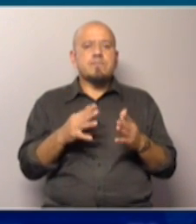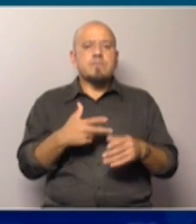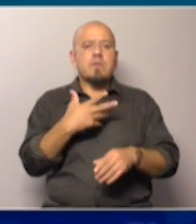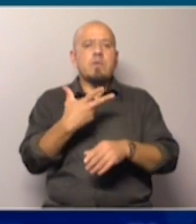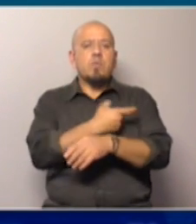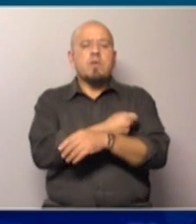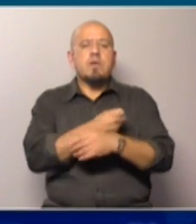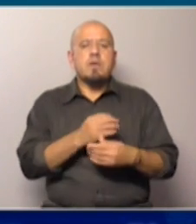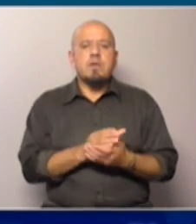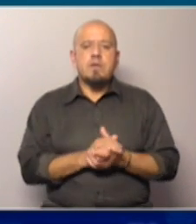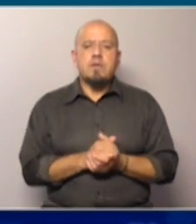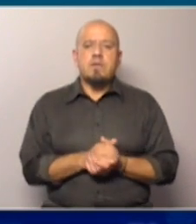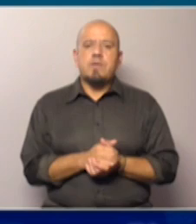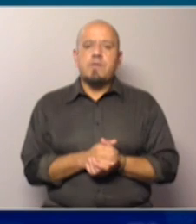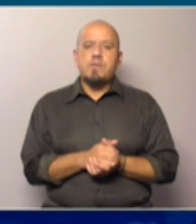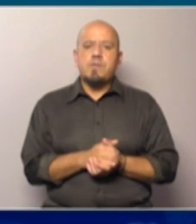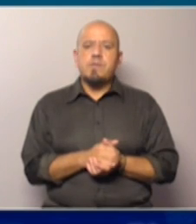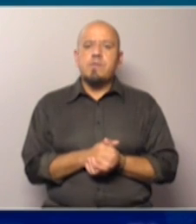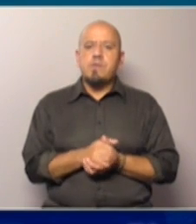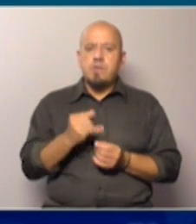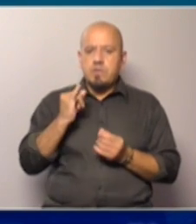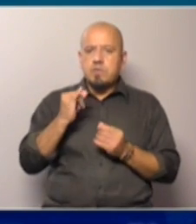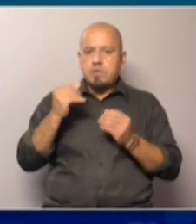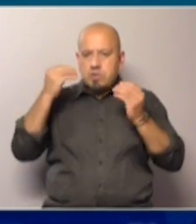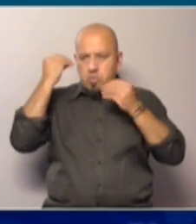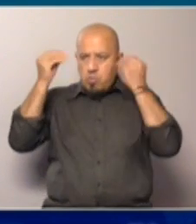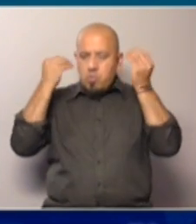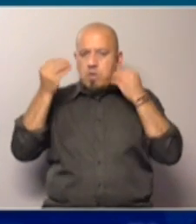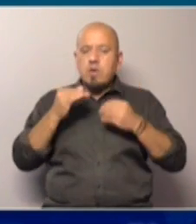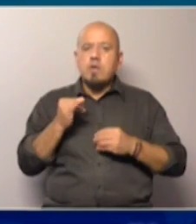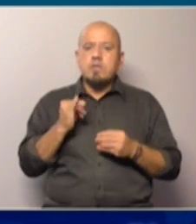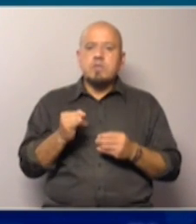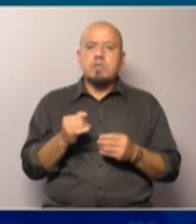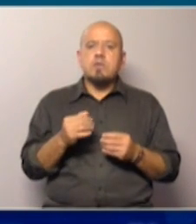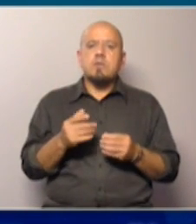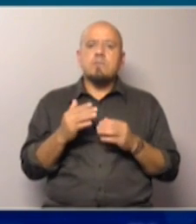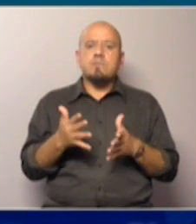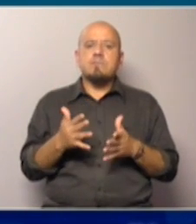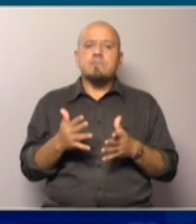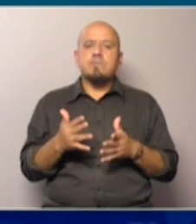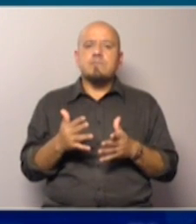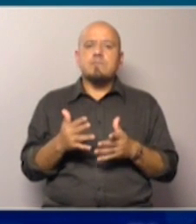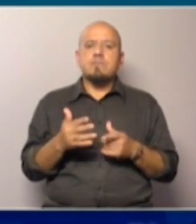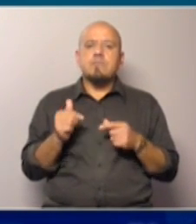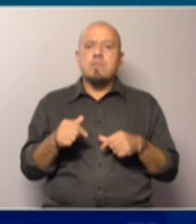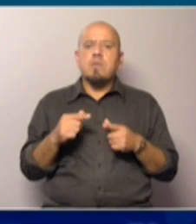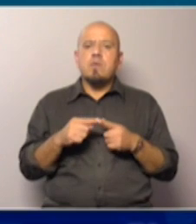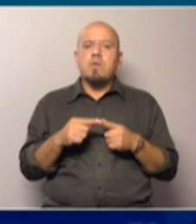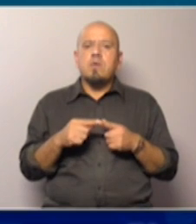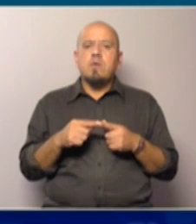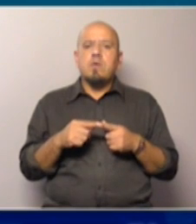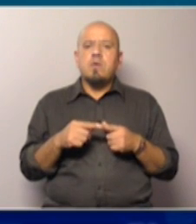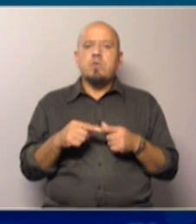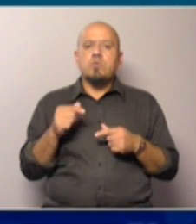vacuna? Sí, nos preocupa. Nos preocupa, creo que es algo que tiene que ser discutido